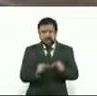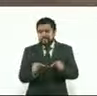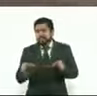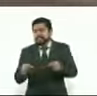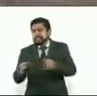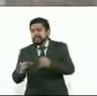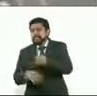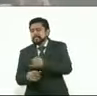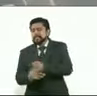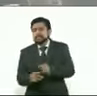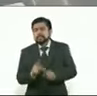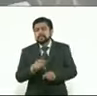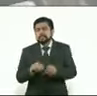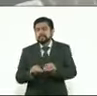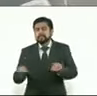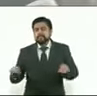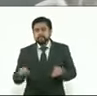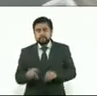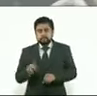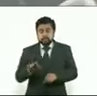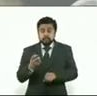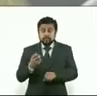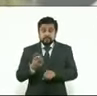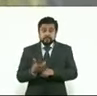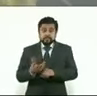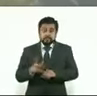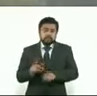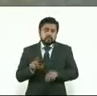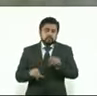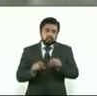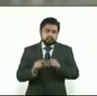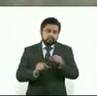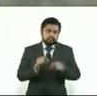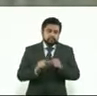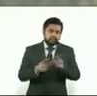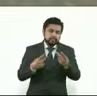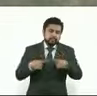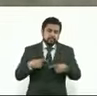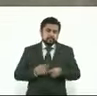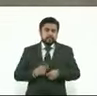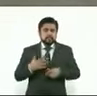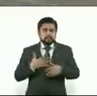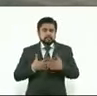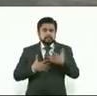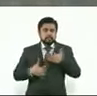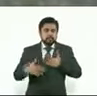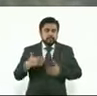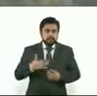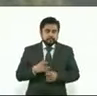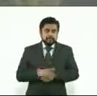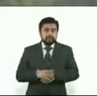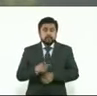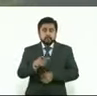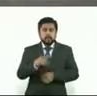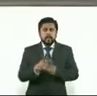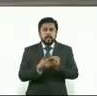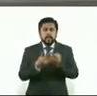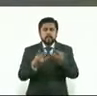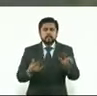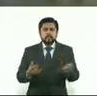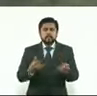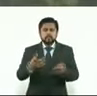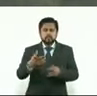energías empiezan a agotar. Desde luego. Y por cierto, para concluir con la historia de Francisco San Clemente, el